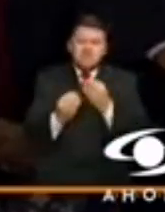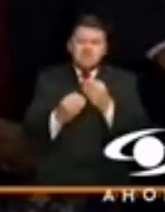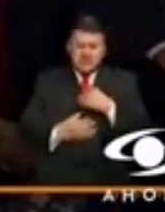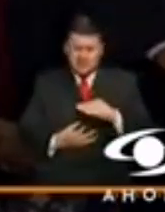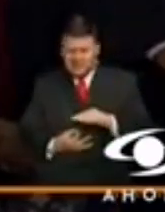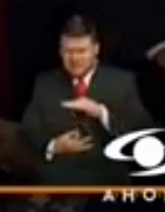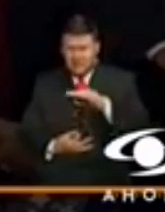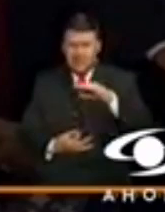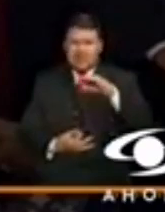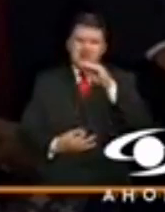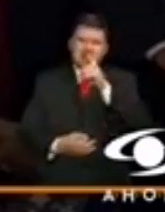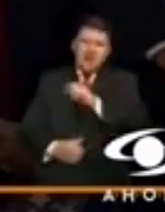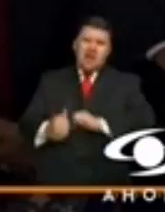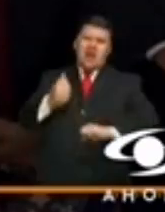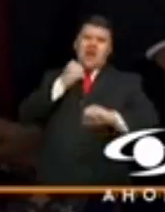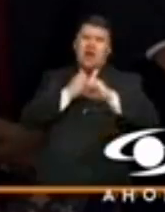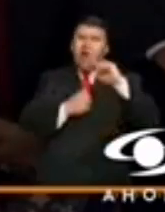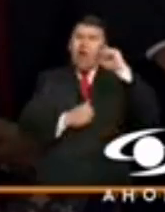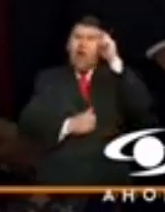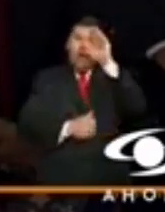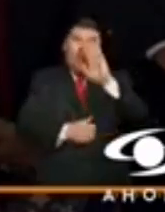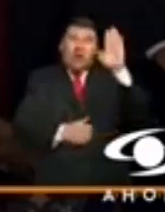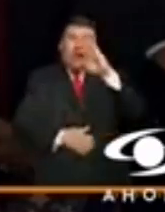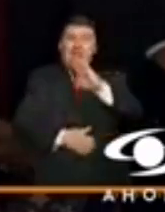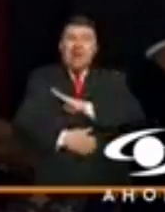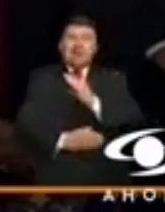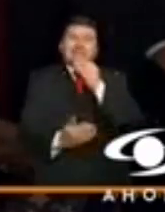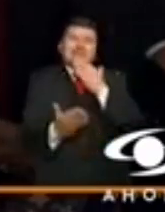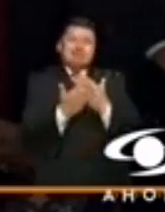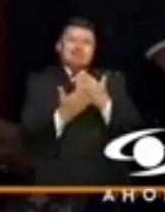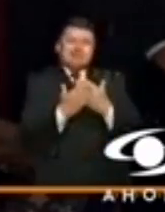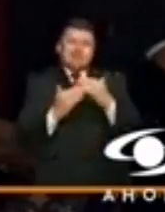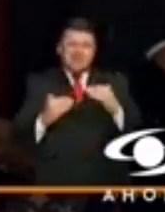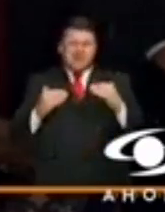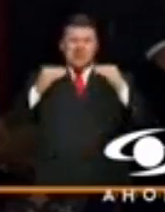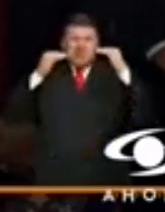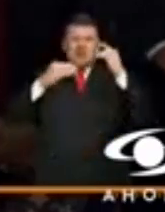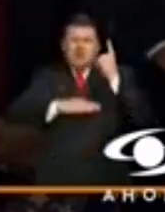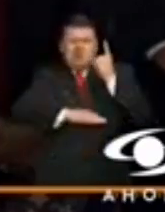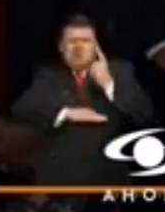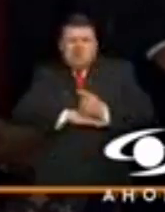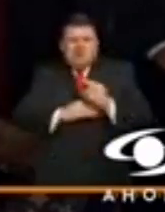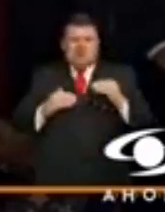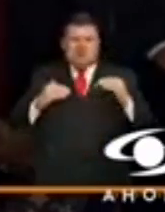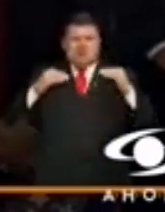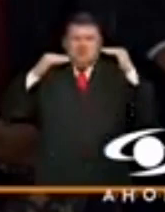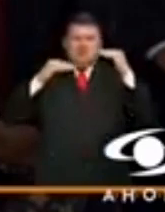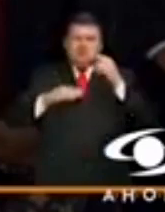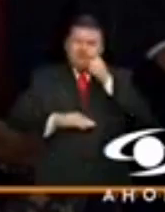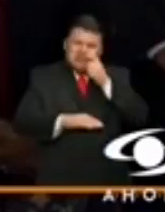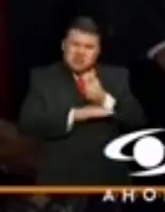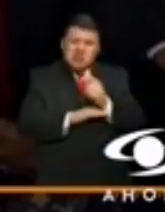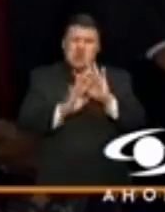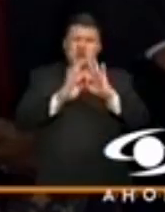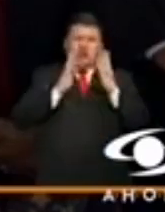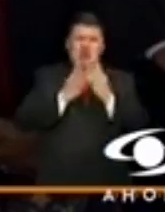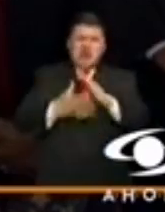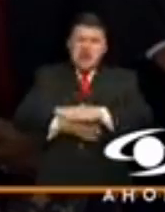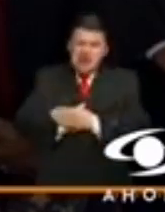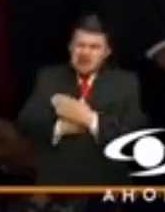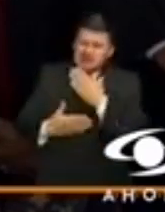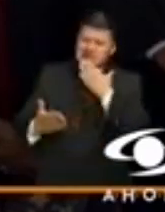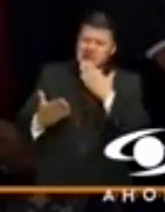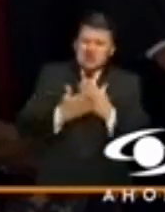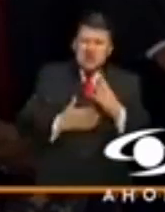en el alma el apoyo de los gobernadores y alcaldes, de las altas cortes, de los organismos de control, del Congreso de la